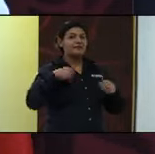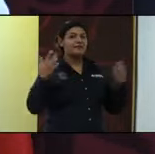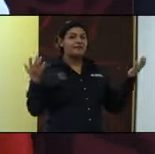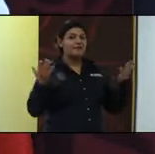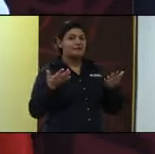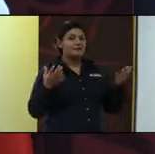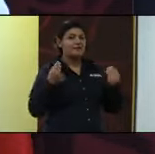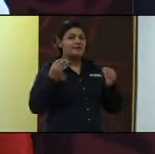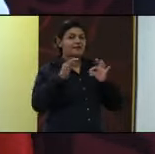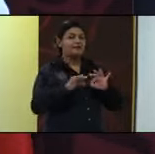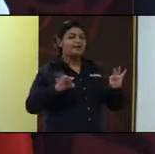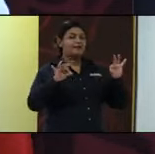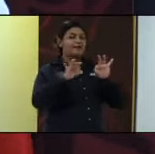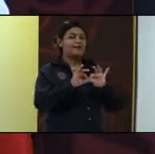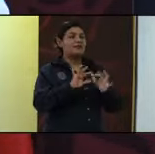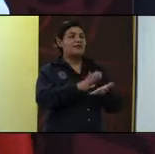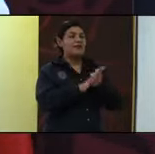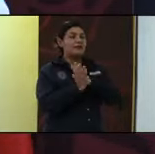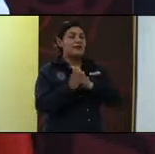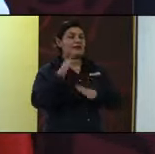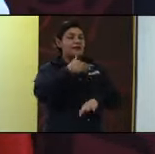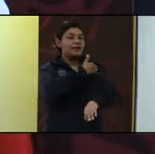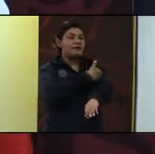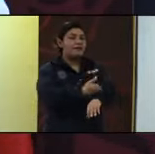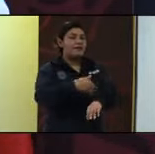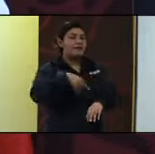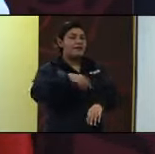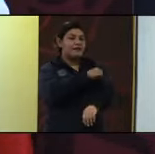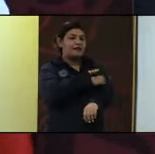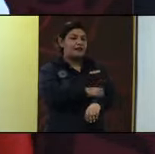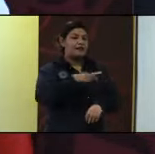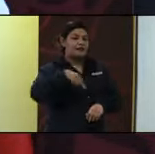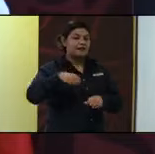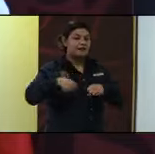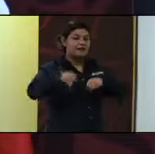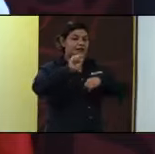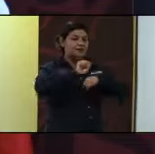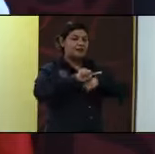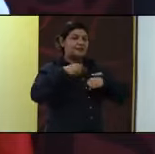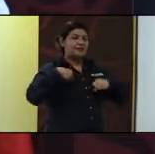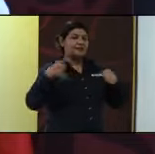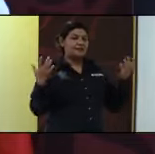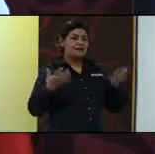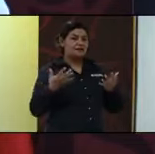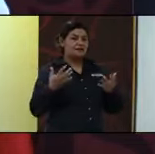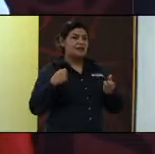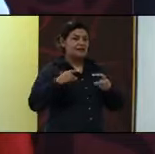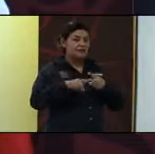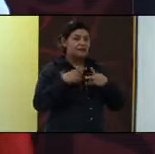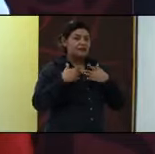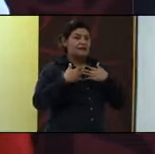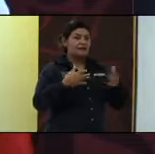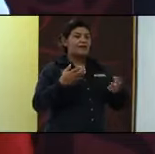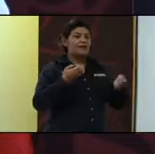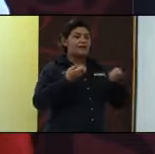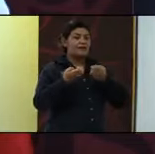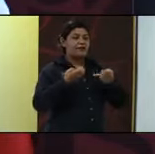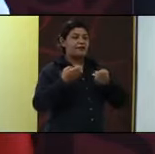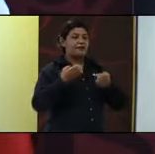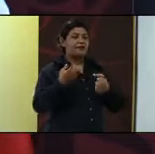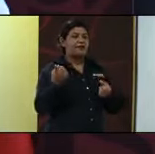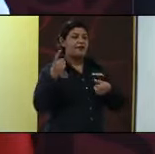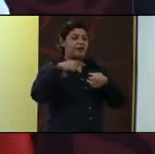importantes acciones que trascienden para todas las familias de Altamira. En esta semana hicimos la apertura del gimnasio multidisciplinario